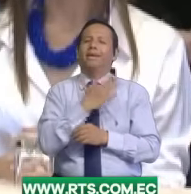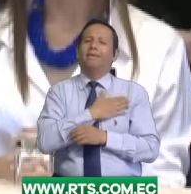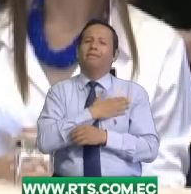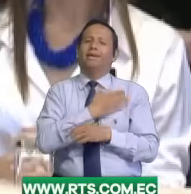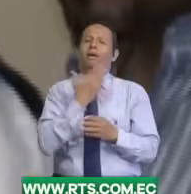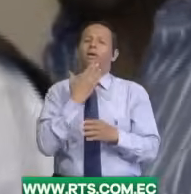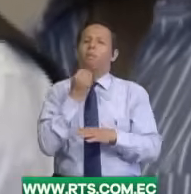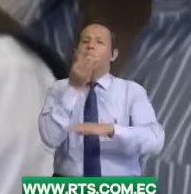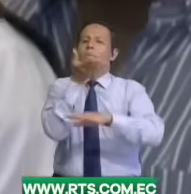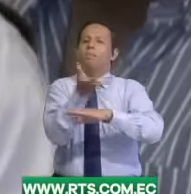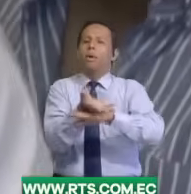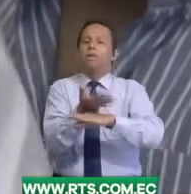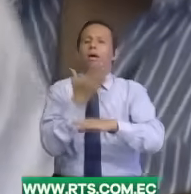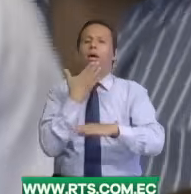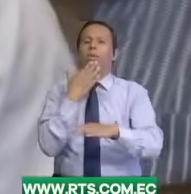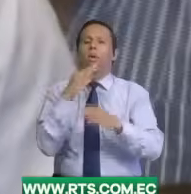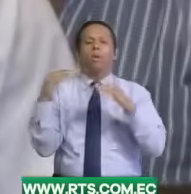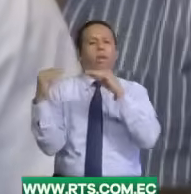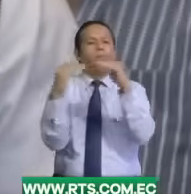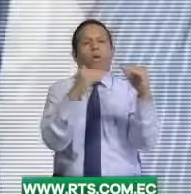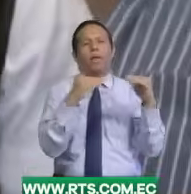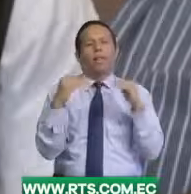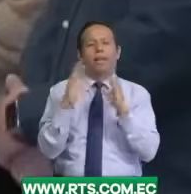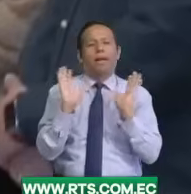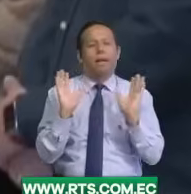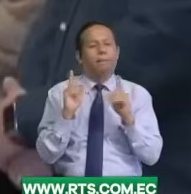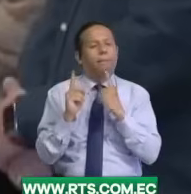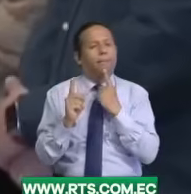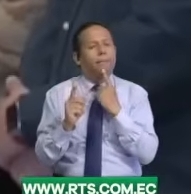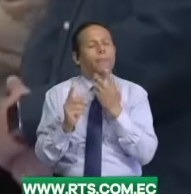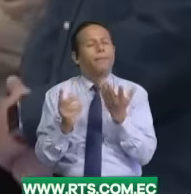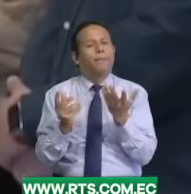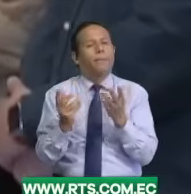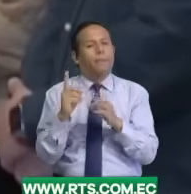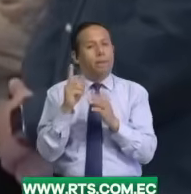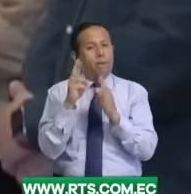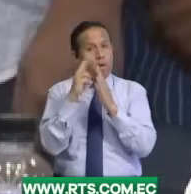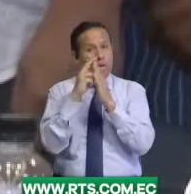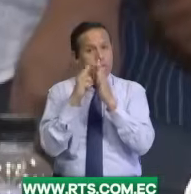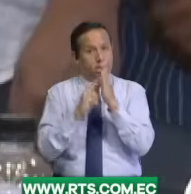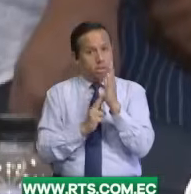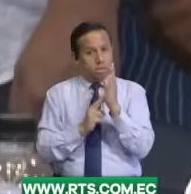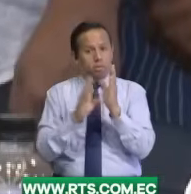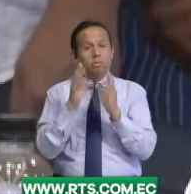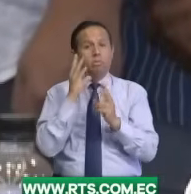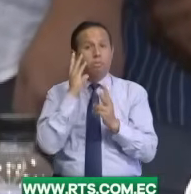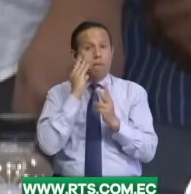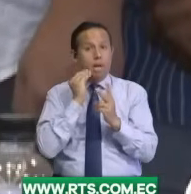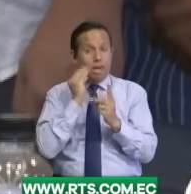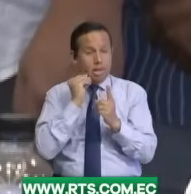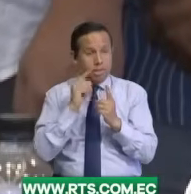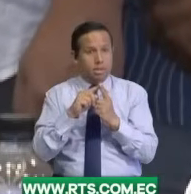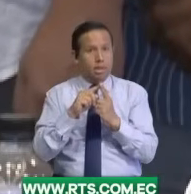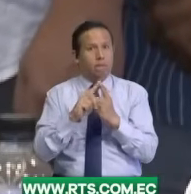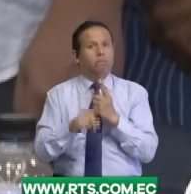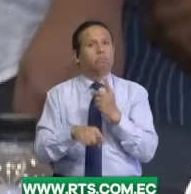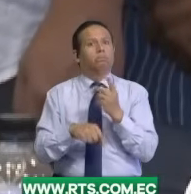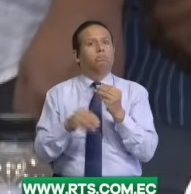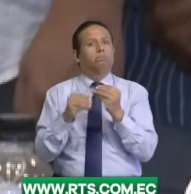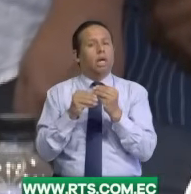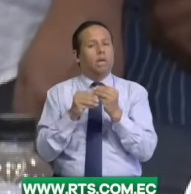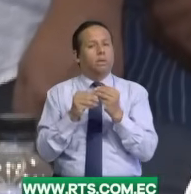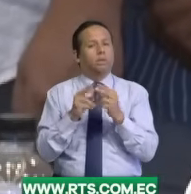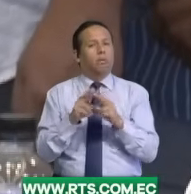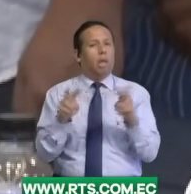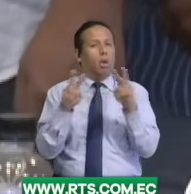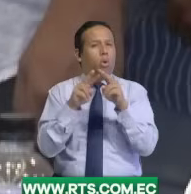con la propuesta calificada como democrática, pero bajo ciertos requisitos. Experiencia que agregue valor a las